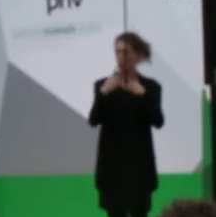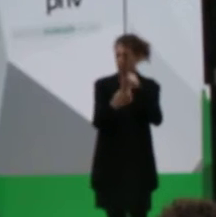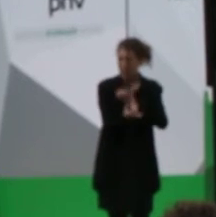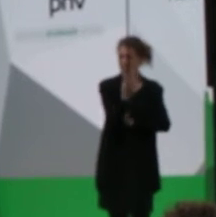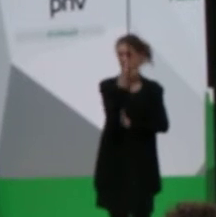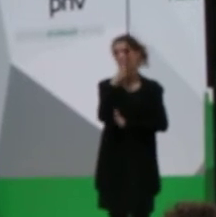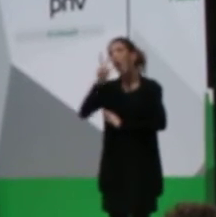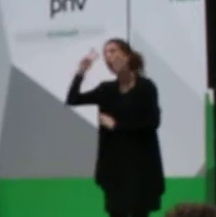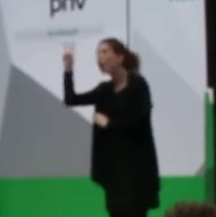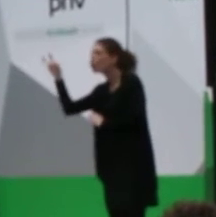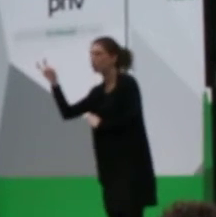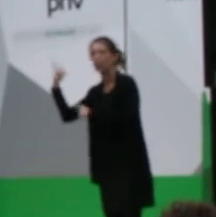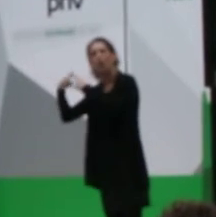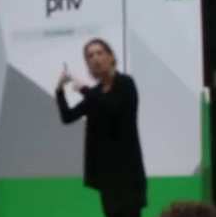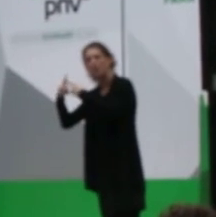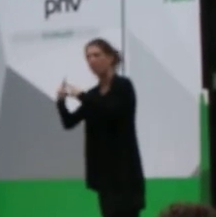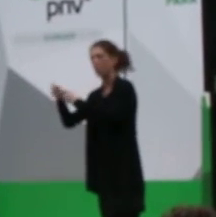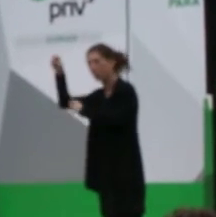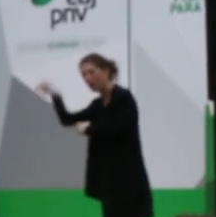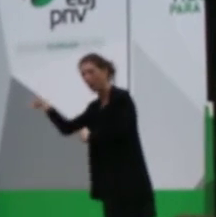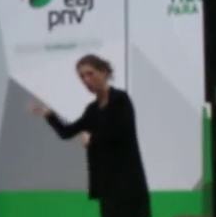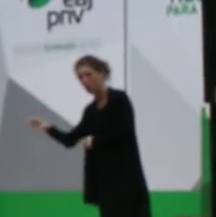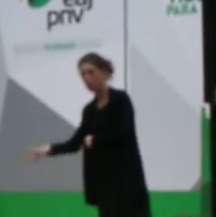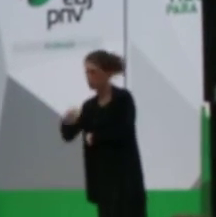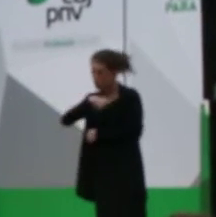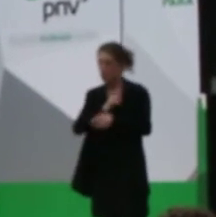dos modelos de hacer política. Primar